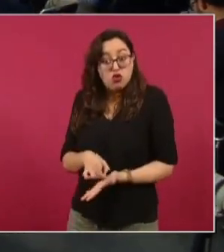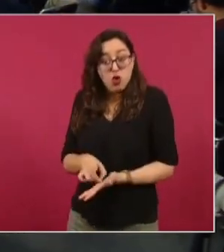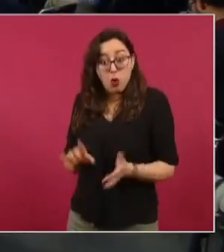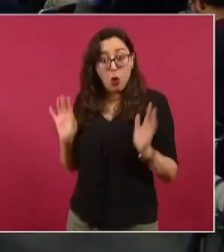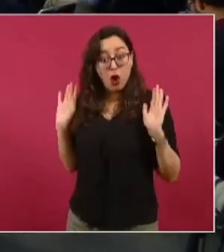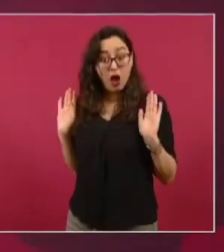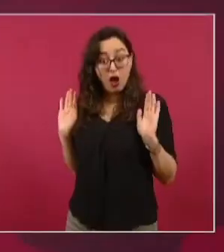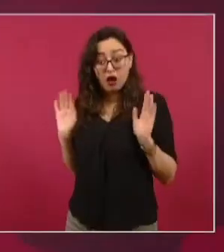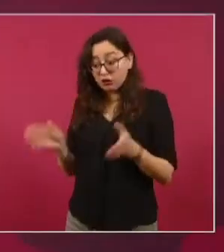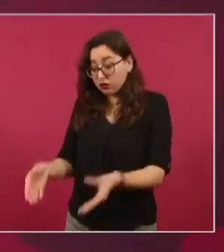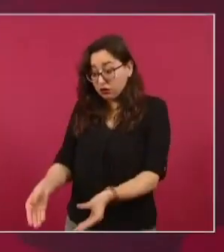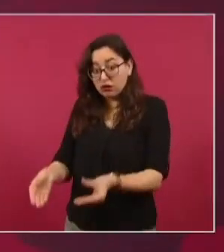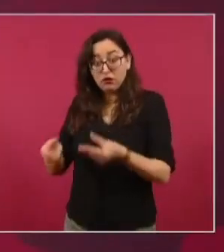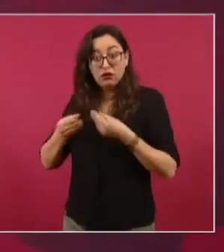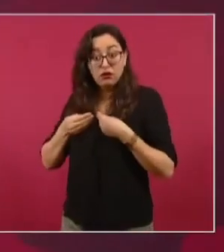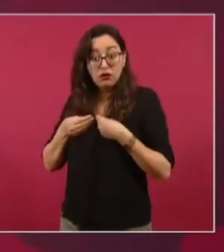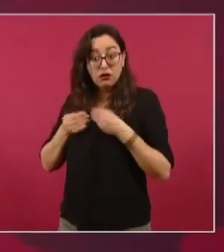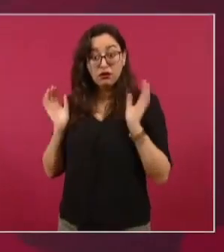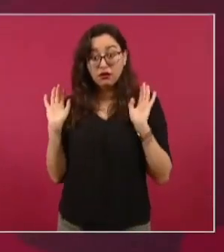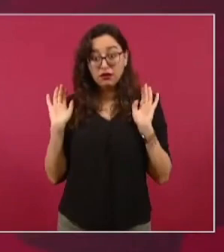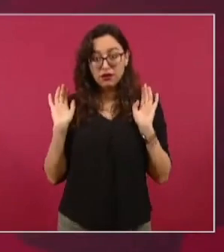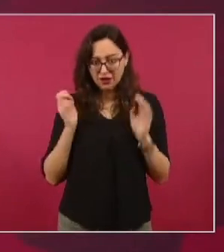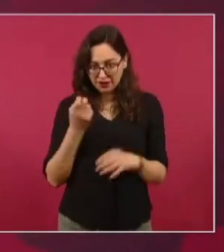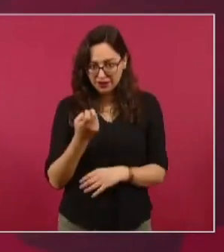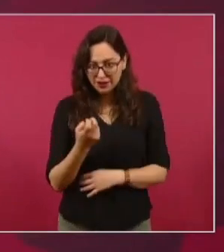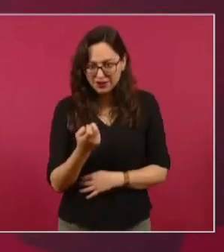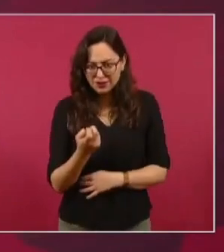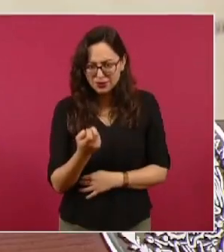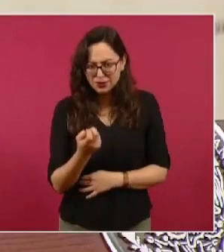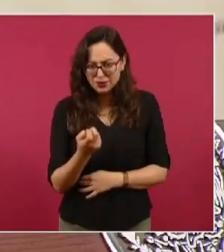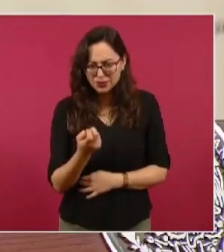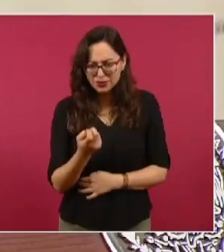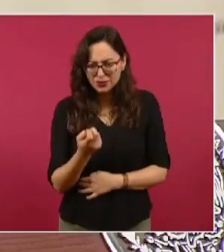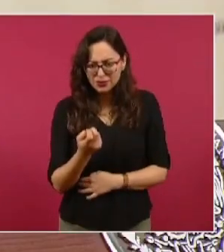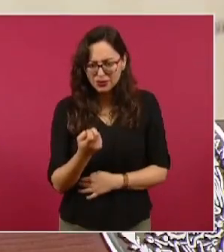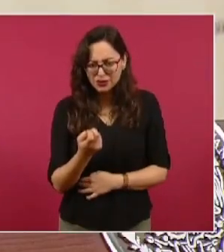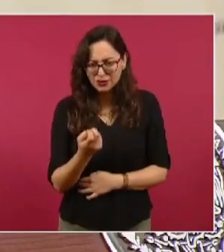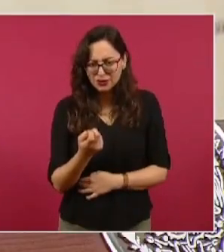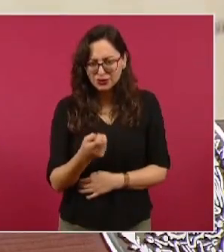este se pide